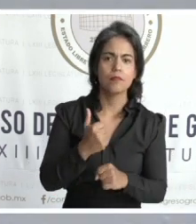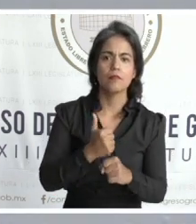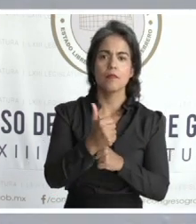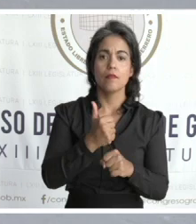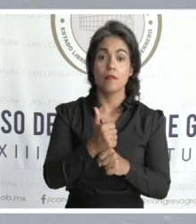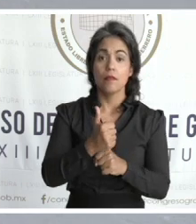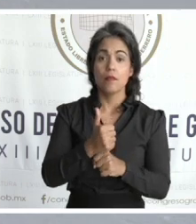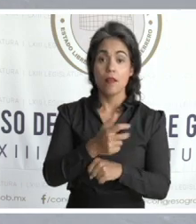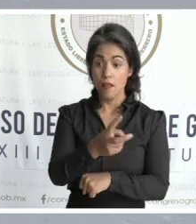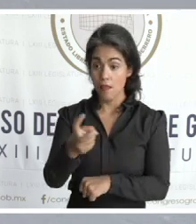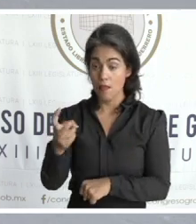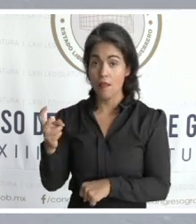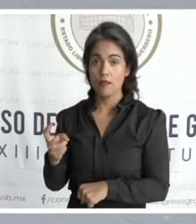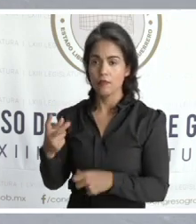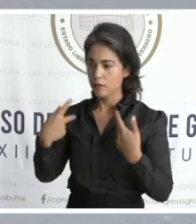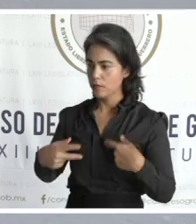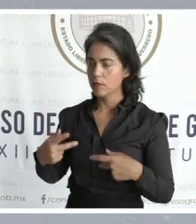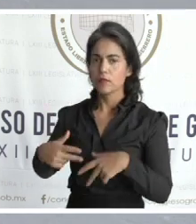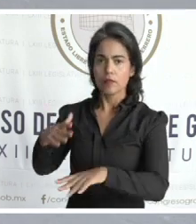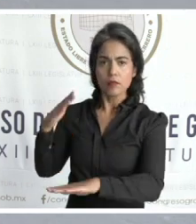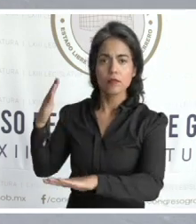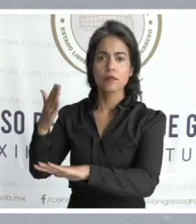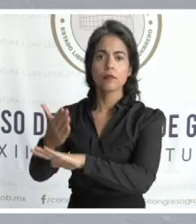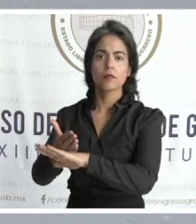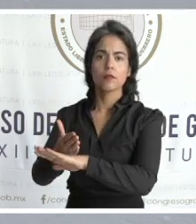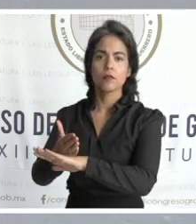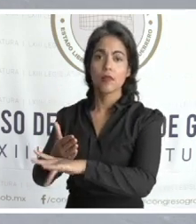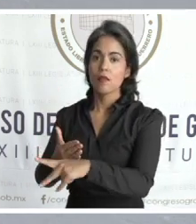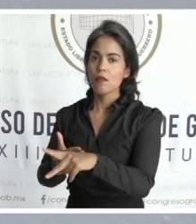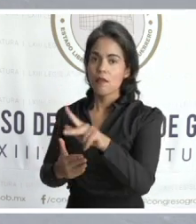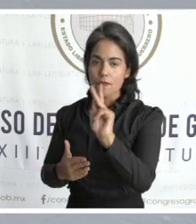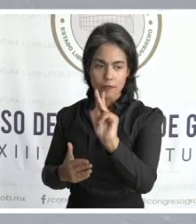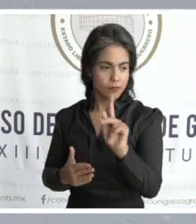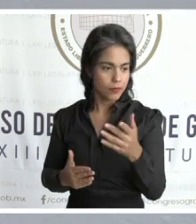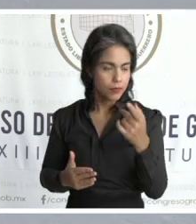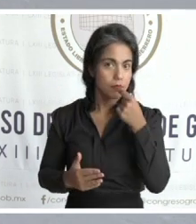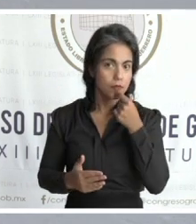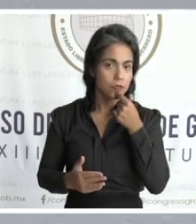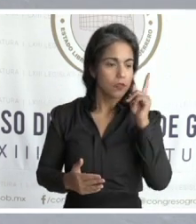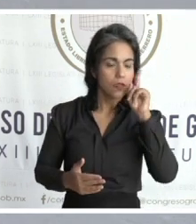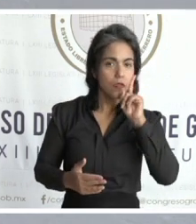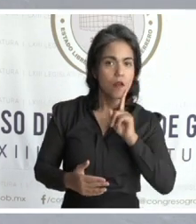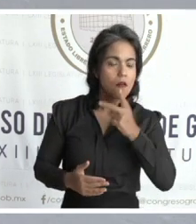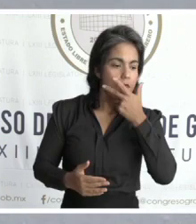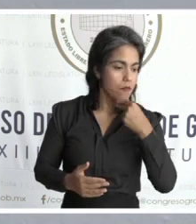pero los delitos cometidos contra niñas, contra niños,